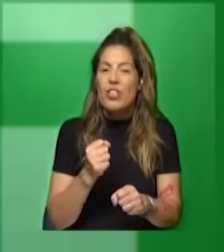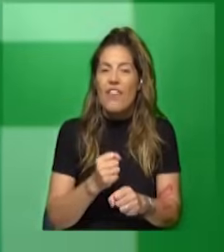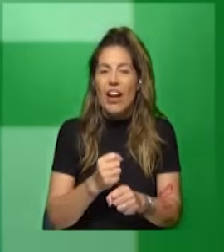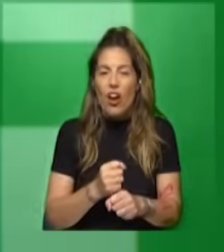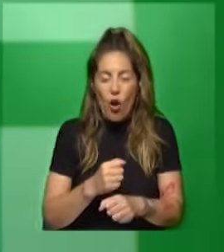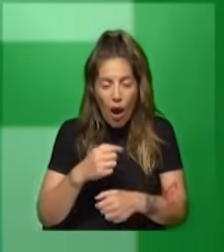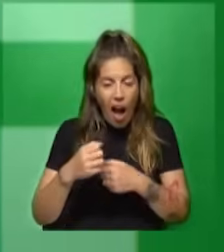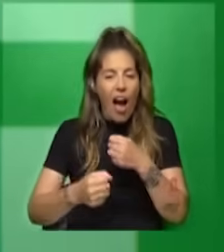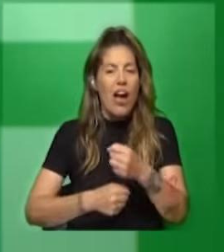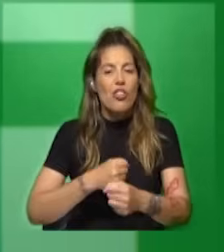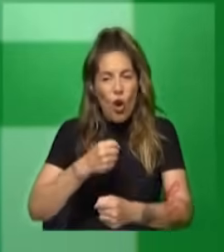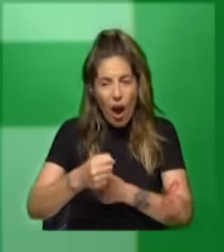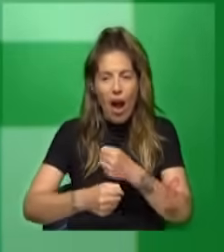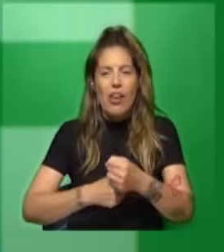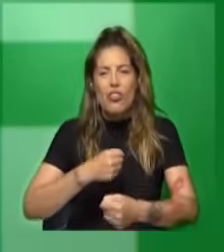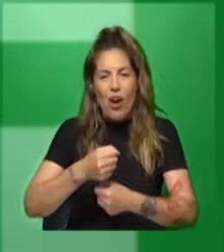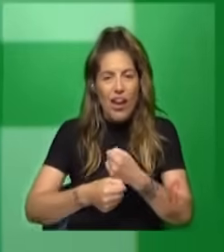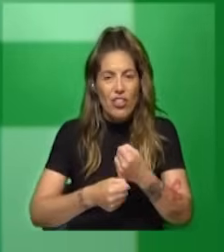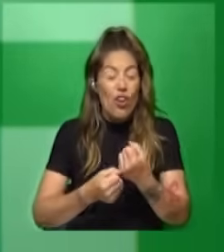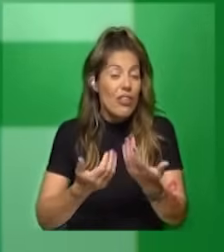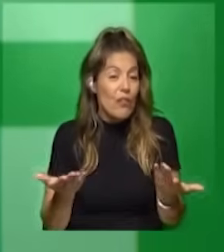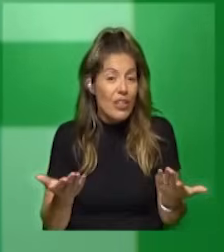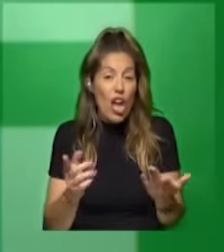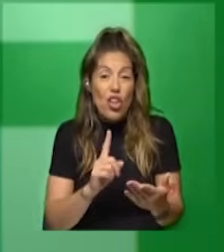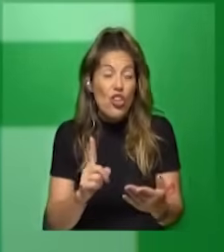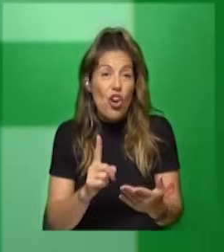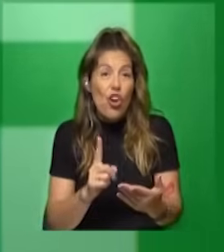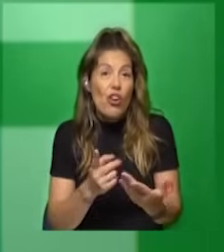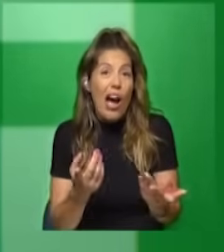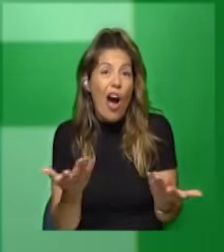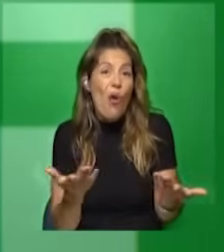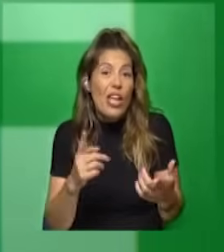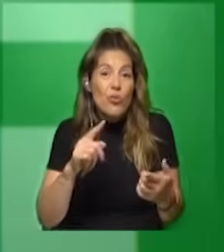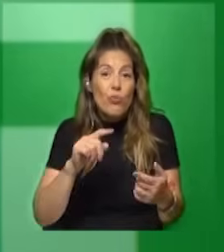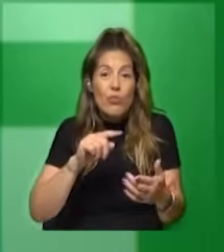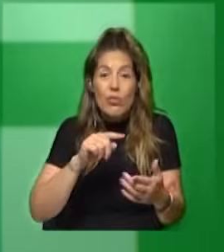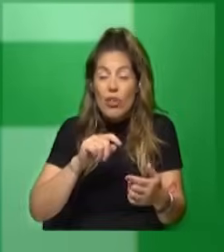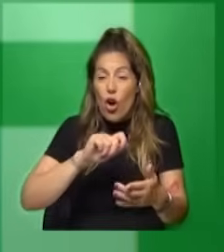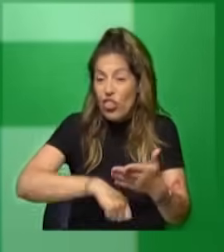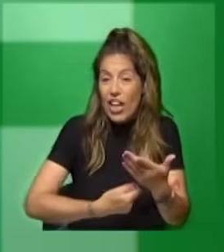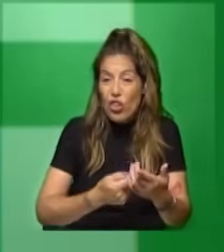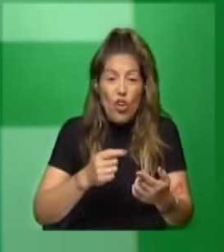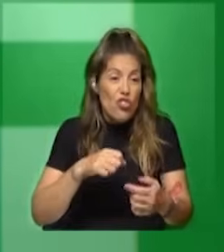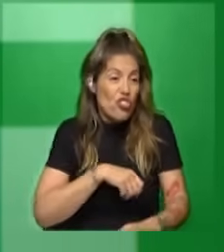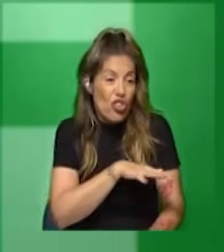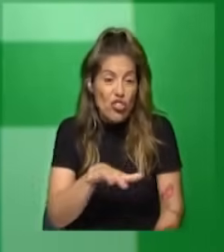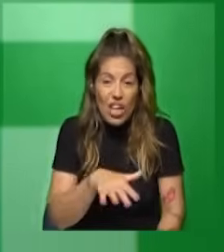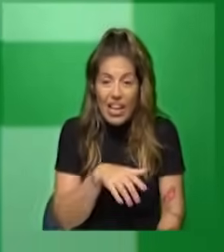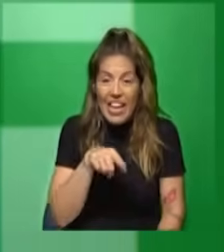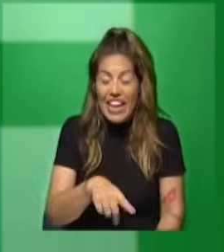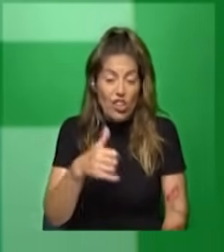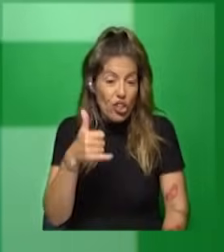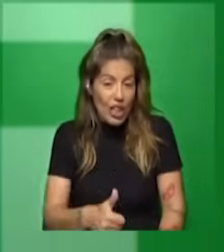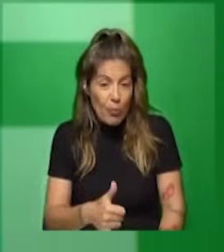de los siglos, en definitiva no se define más que como un contrato social. Esto es lo que tenemos, te garantizamos